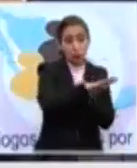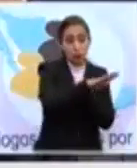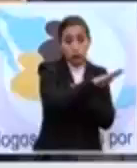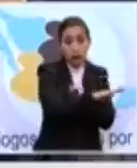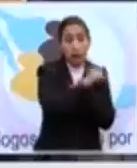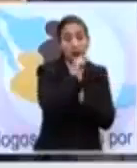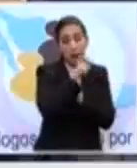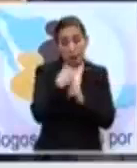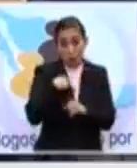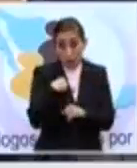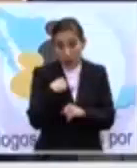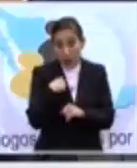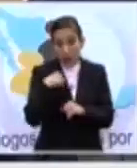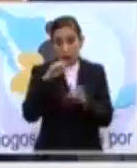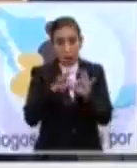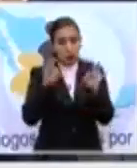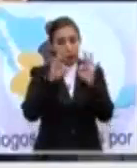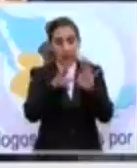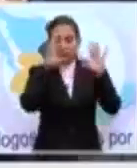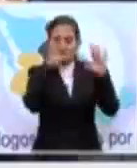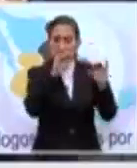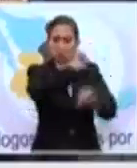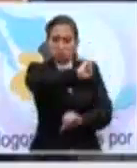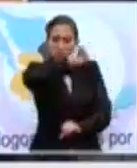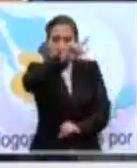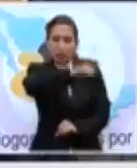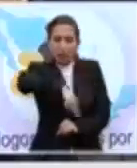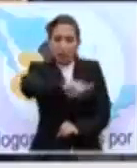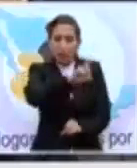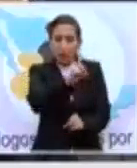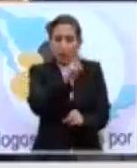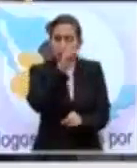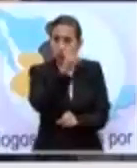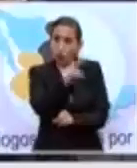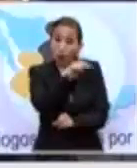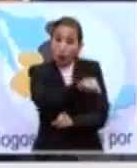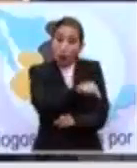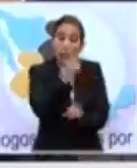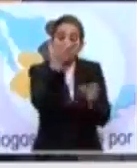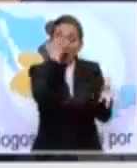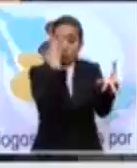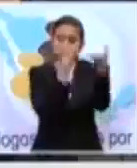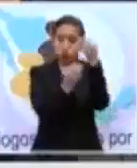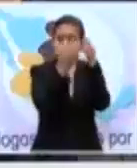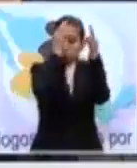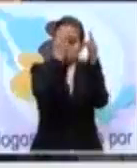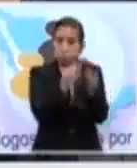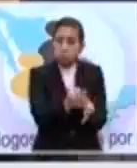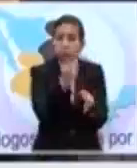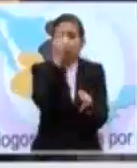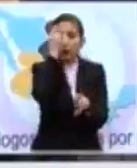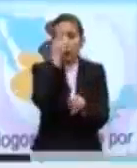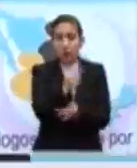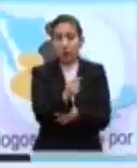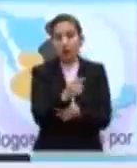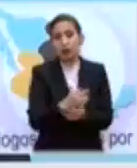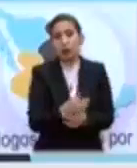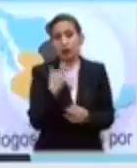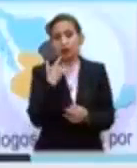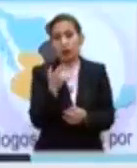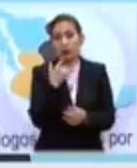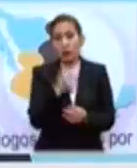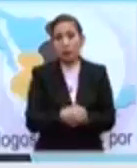tan es importante preparar y profesionalizar a los médicos de primer nivel, donde tenemos que poner mucho hincapié y donde se están haciendo los esfuerzos